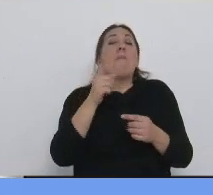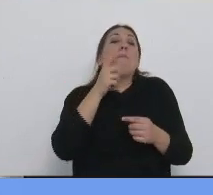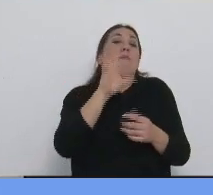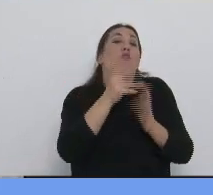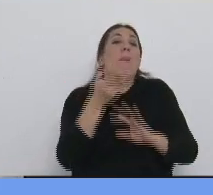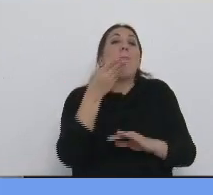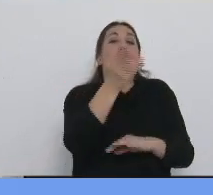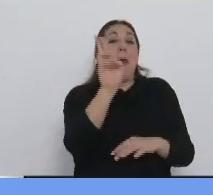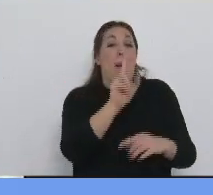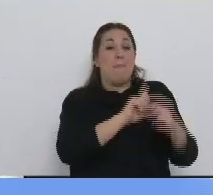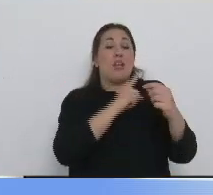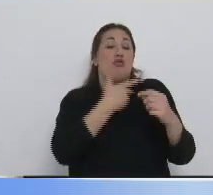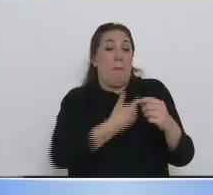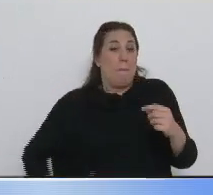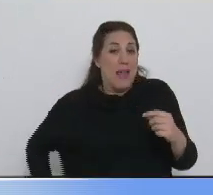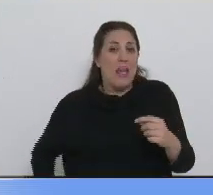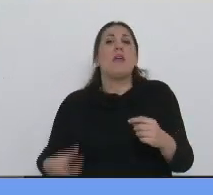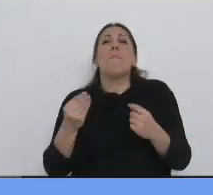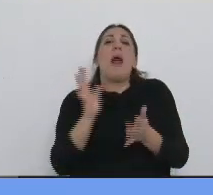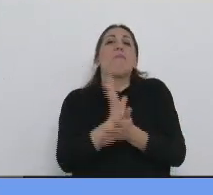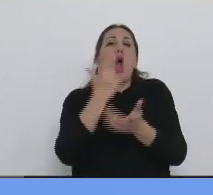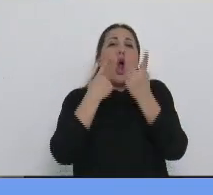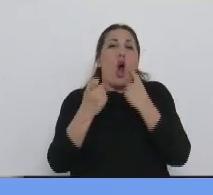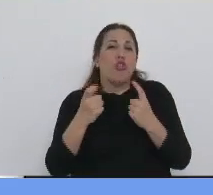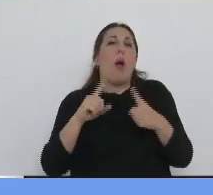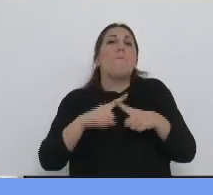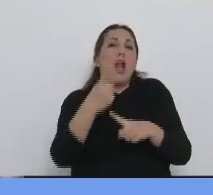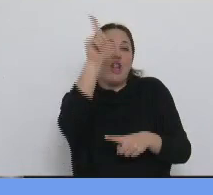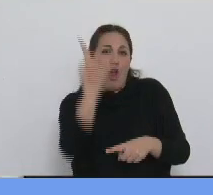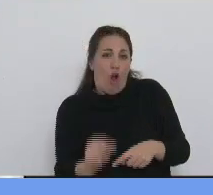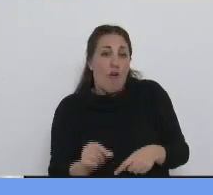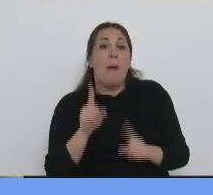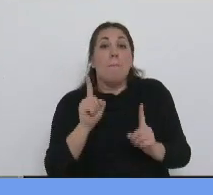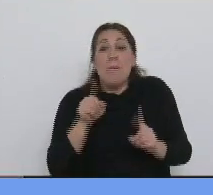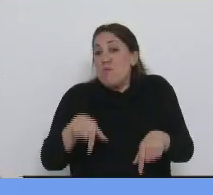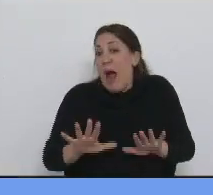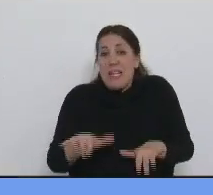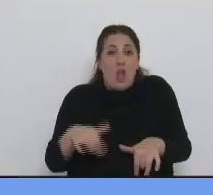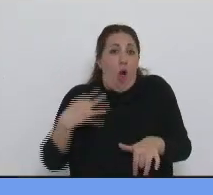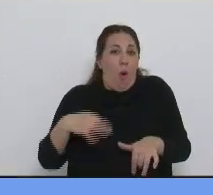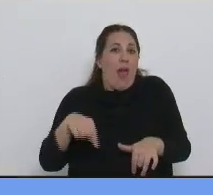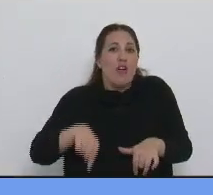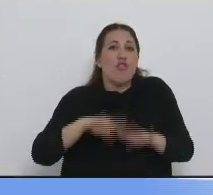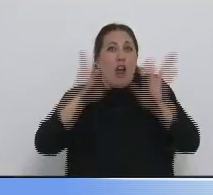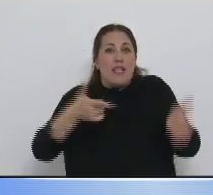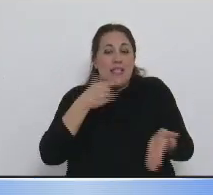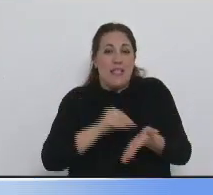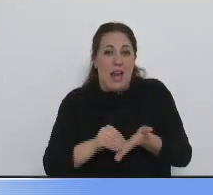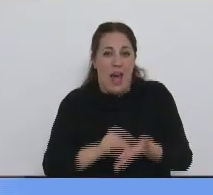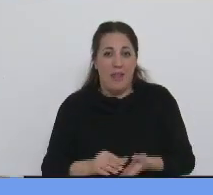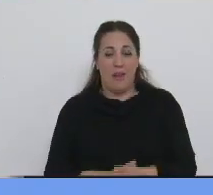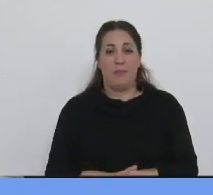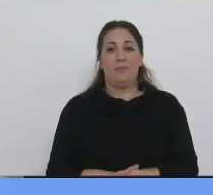un control político y federal eso es lo que hace este senado de la nación y yendo